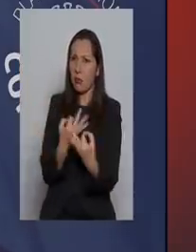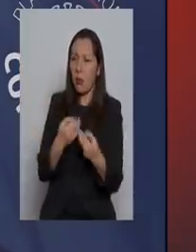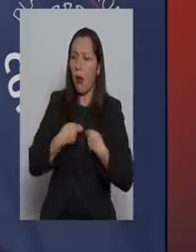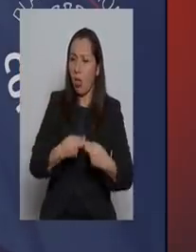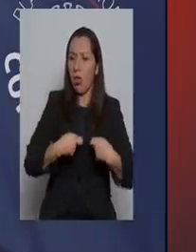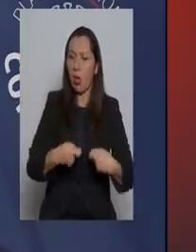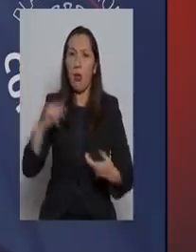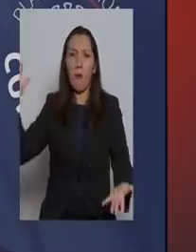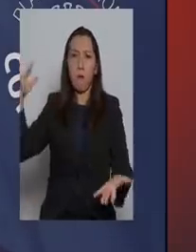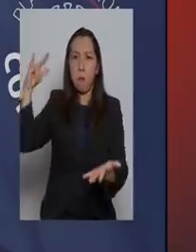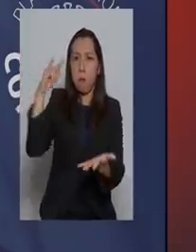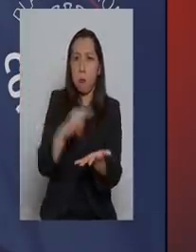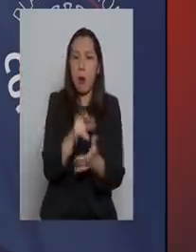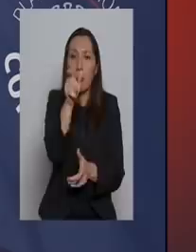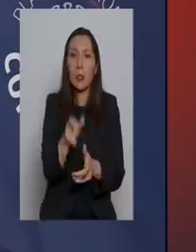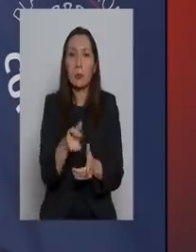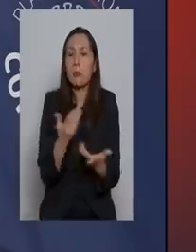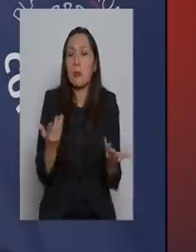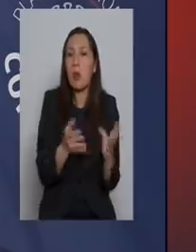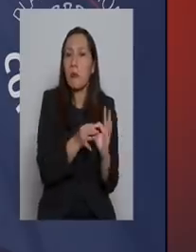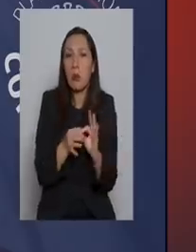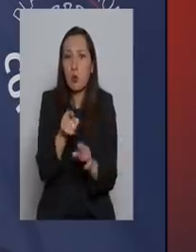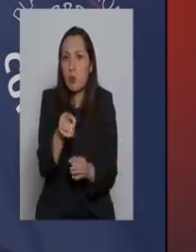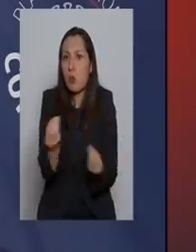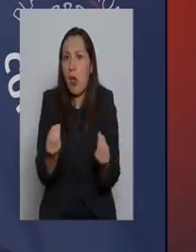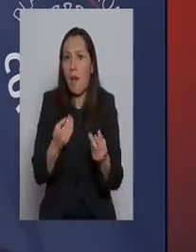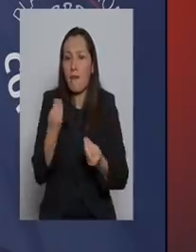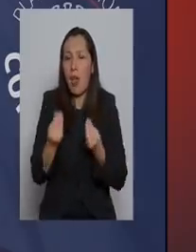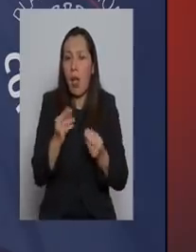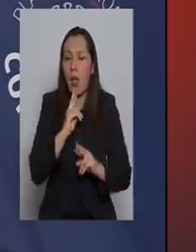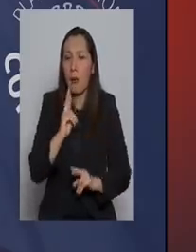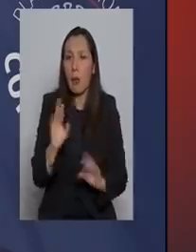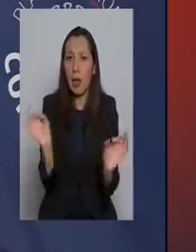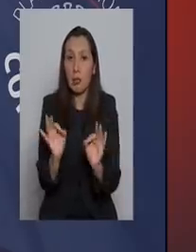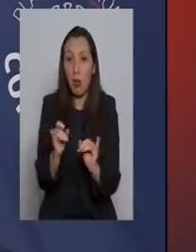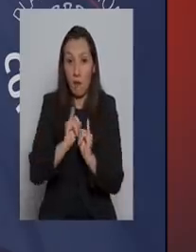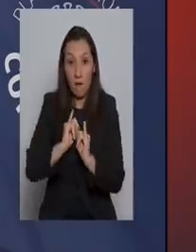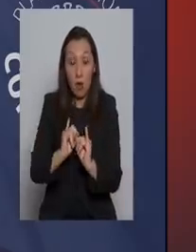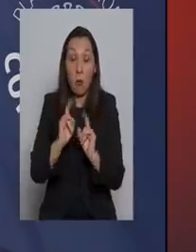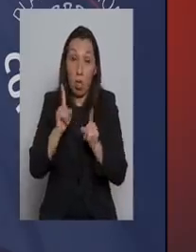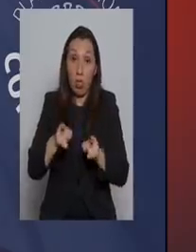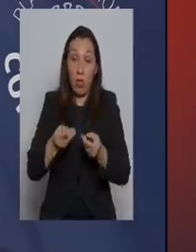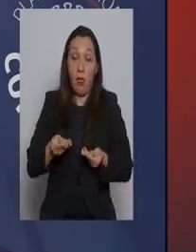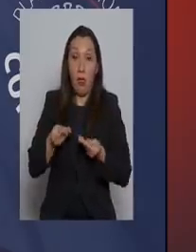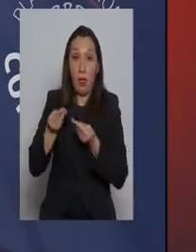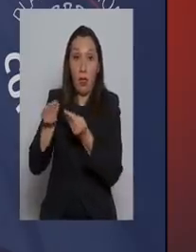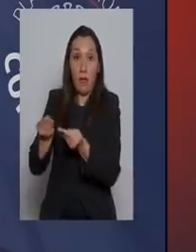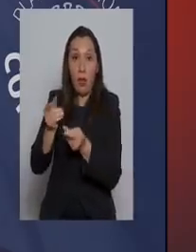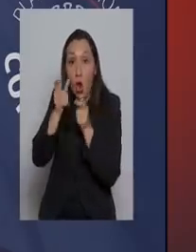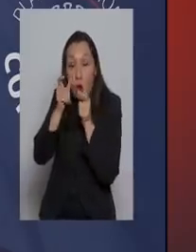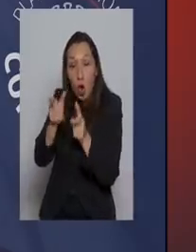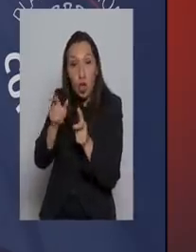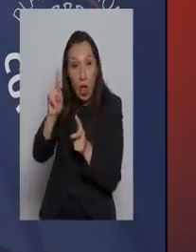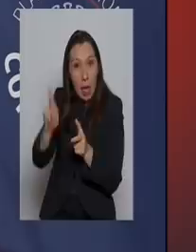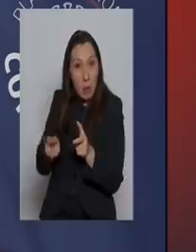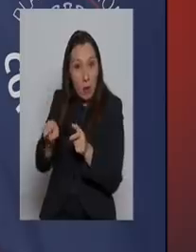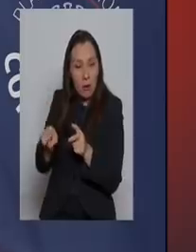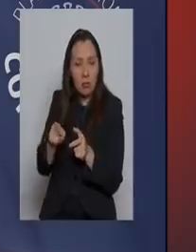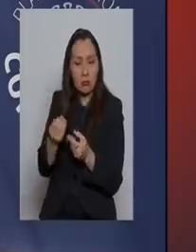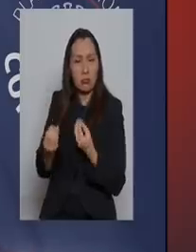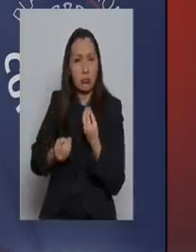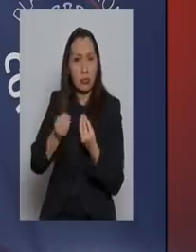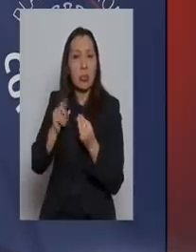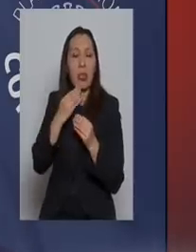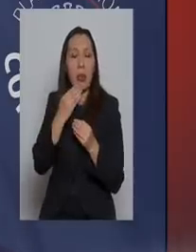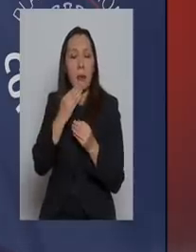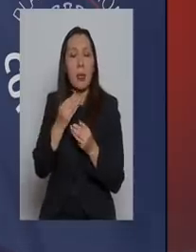los costos de eso. No sé qué tienen que explicar ahí también ustedes. Me imagino que alguna información se le tendrá que entregar a Contraloría al respecto, y